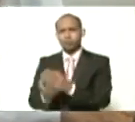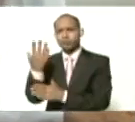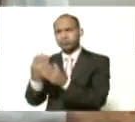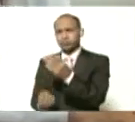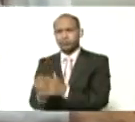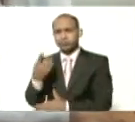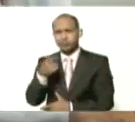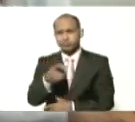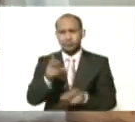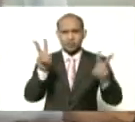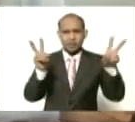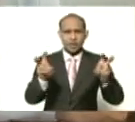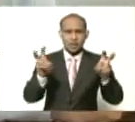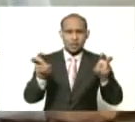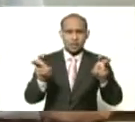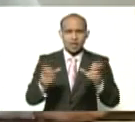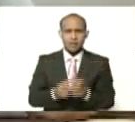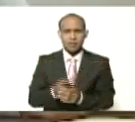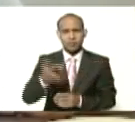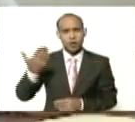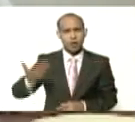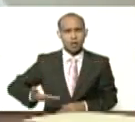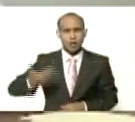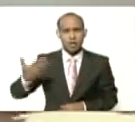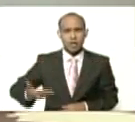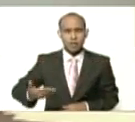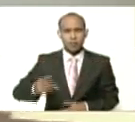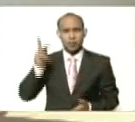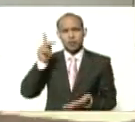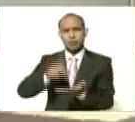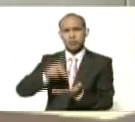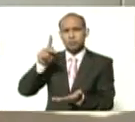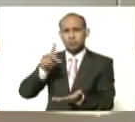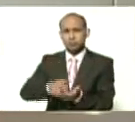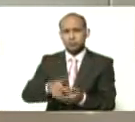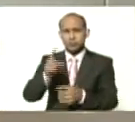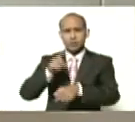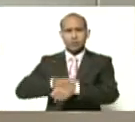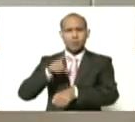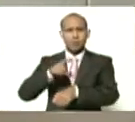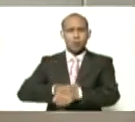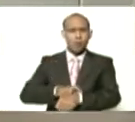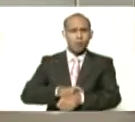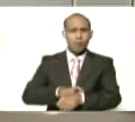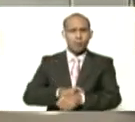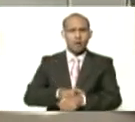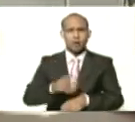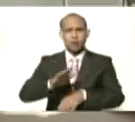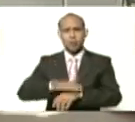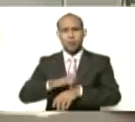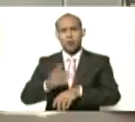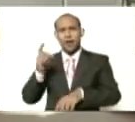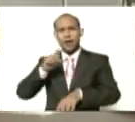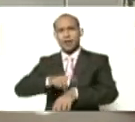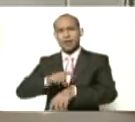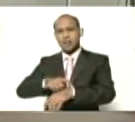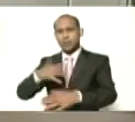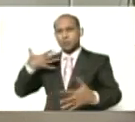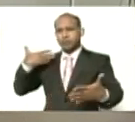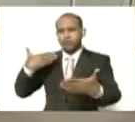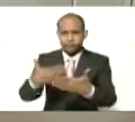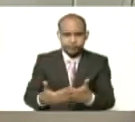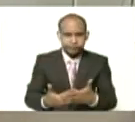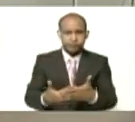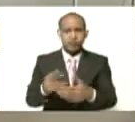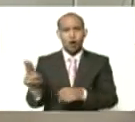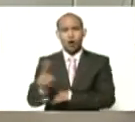plan resulta vital en las presentes circunstancias donde el factor tiempo, su uso